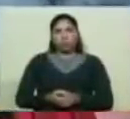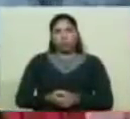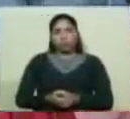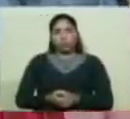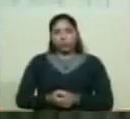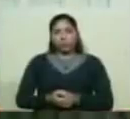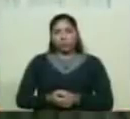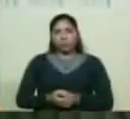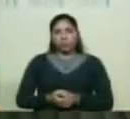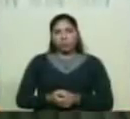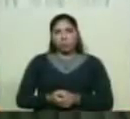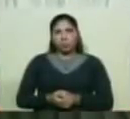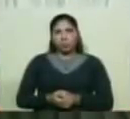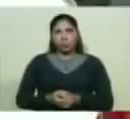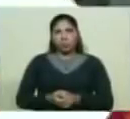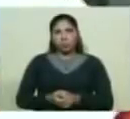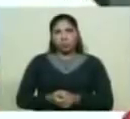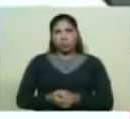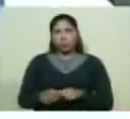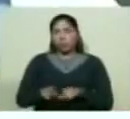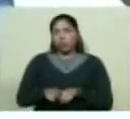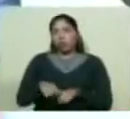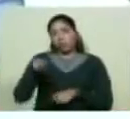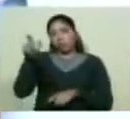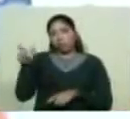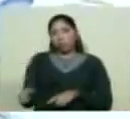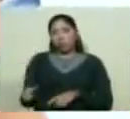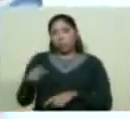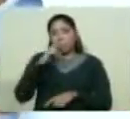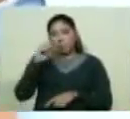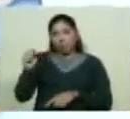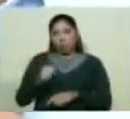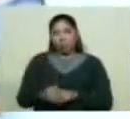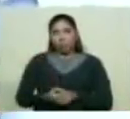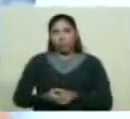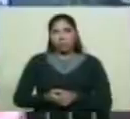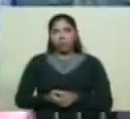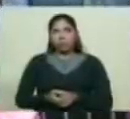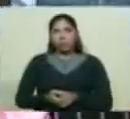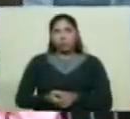como es el compañero presidente nicolás maduro moros